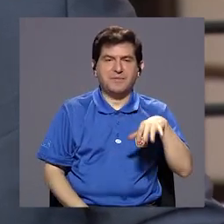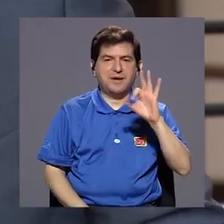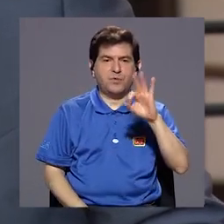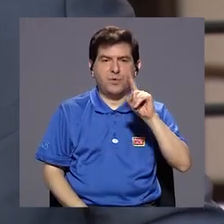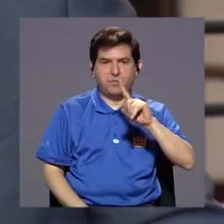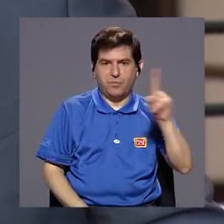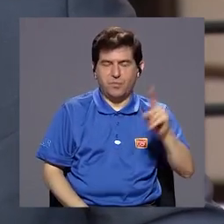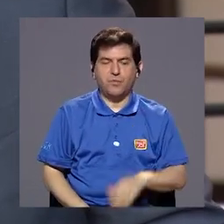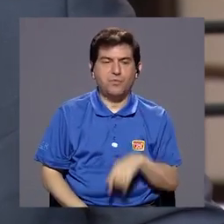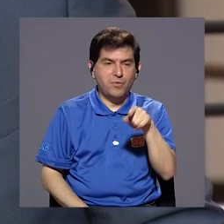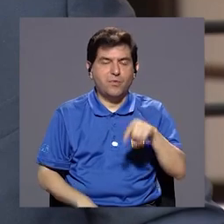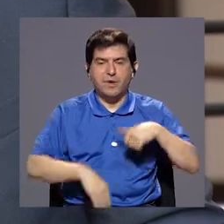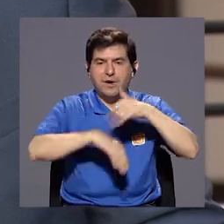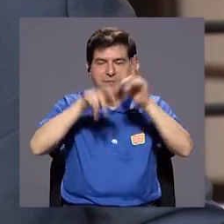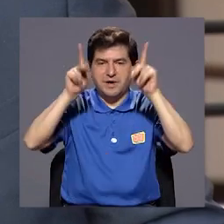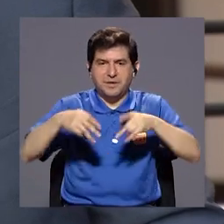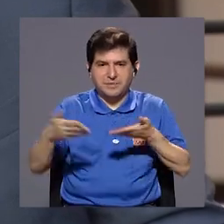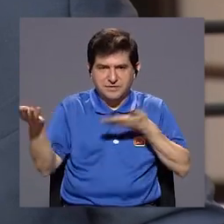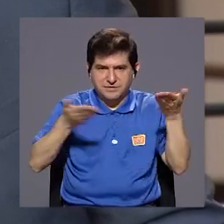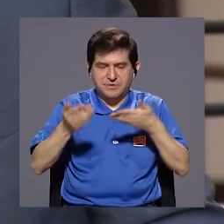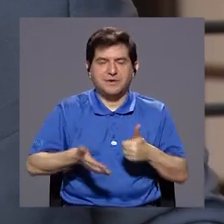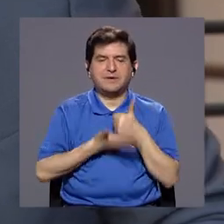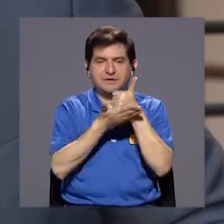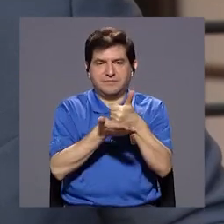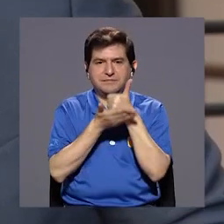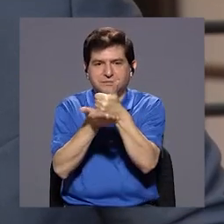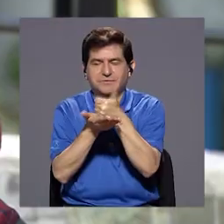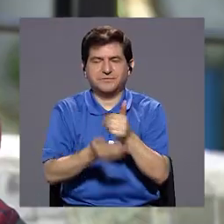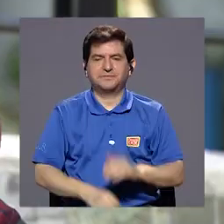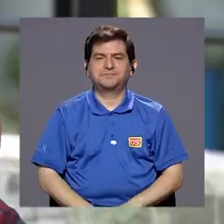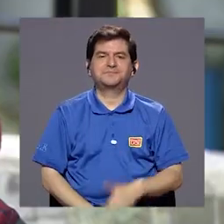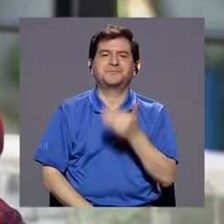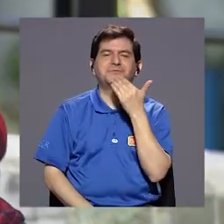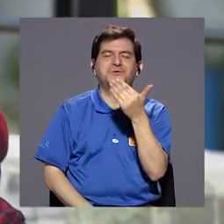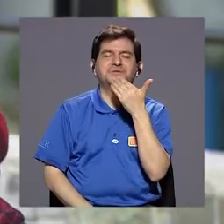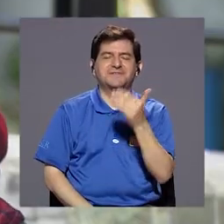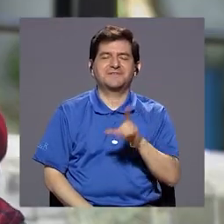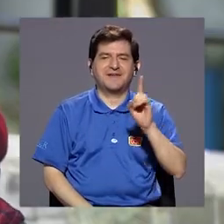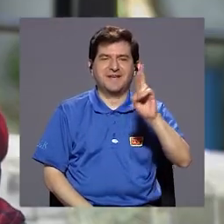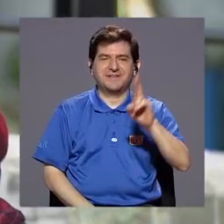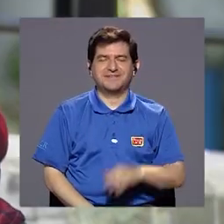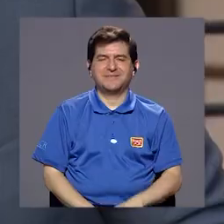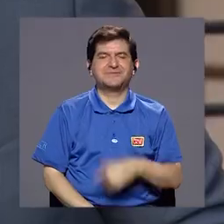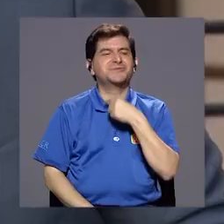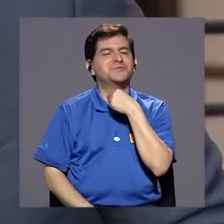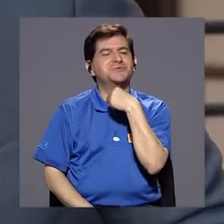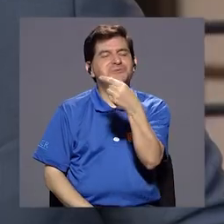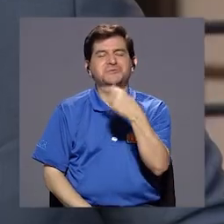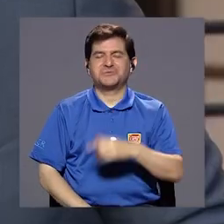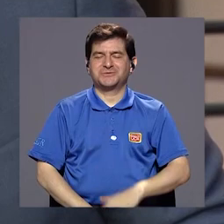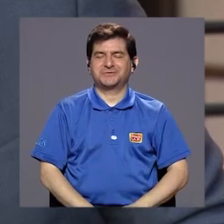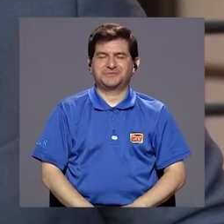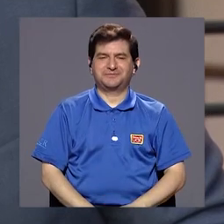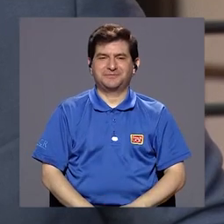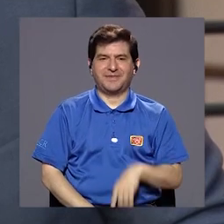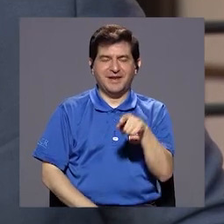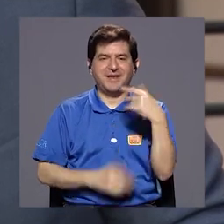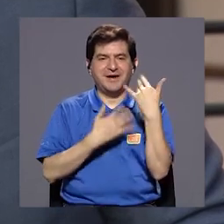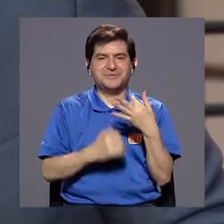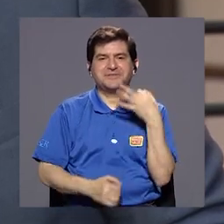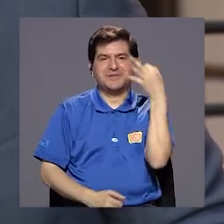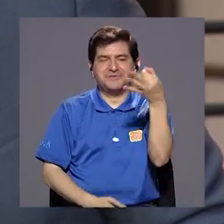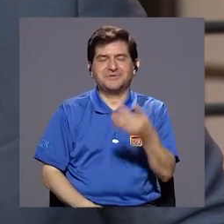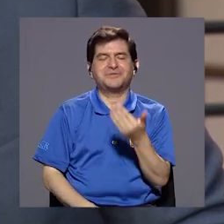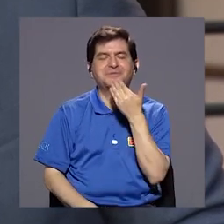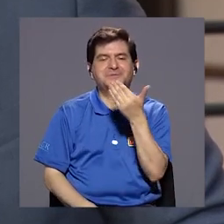paciente va rápidamente a un servicio para que lo atiendan y para que lo puedan ayudar. Agradecerle, doctor, el espacio en su agenda. Gracias. Y le esperamos